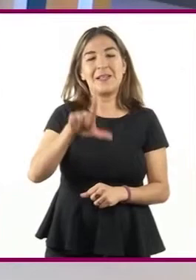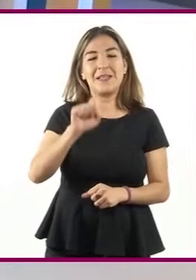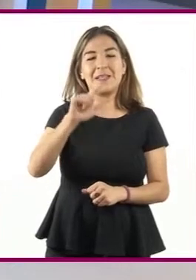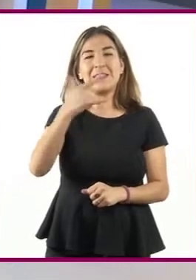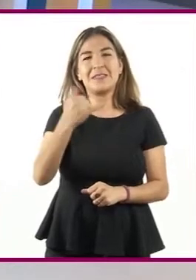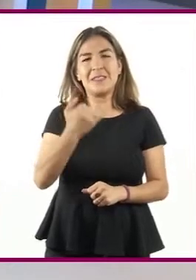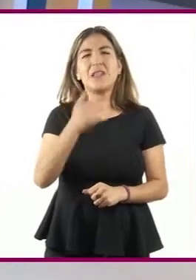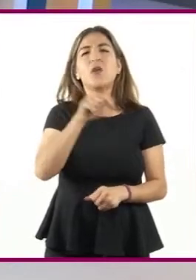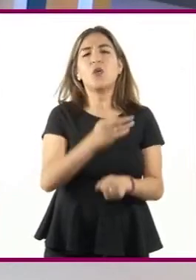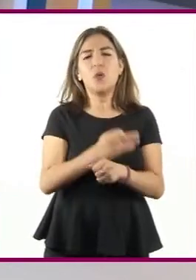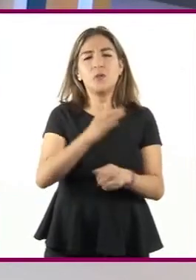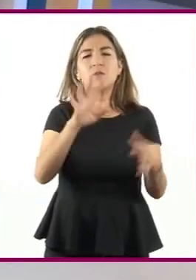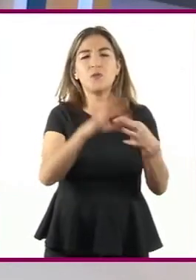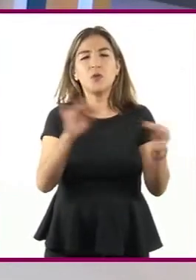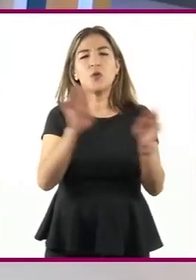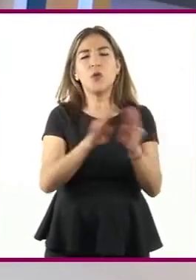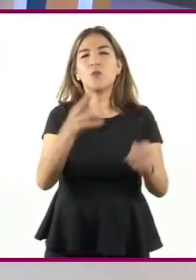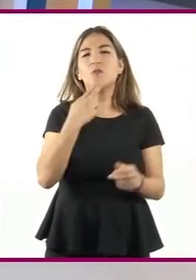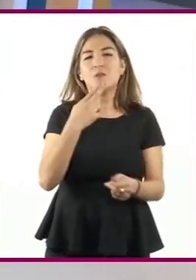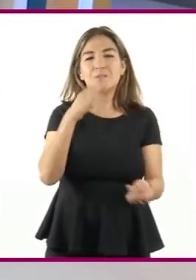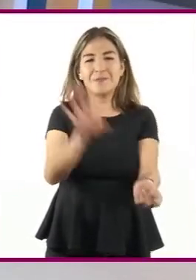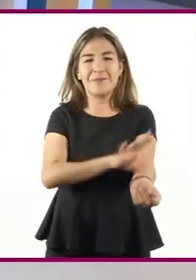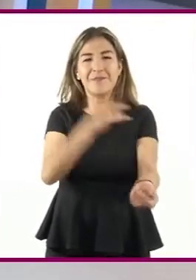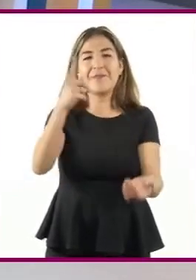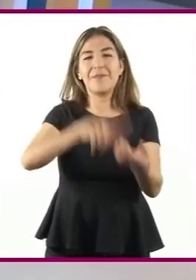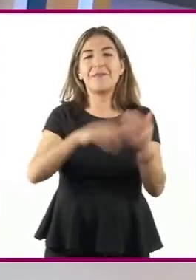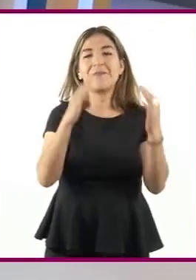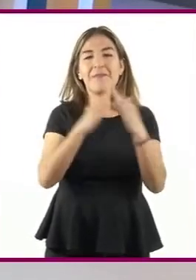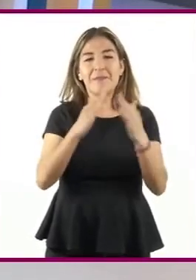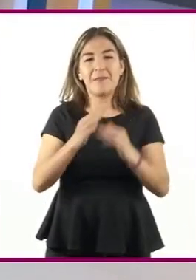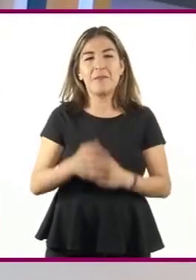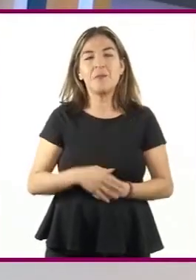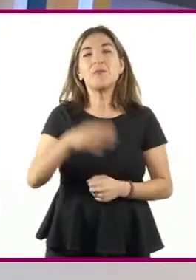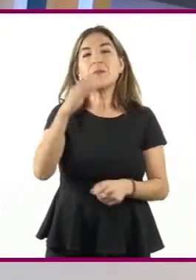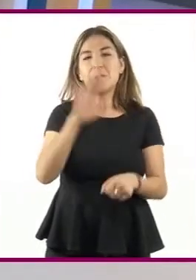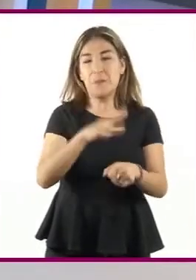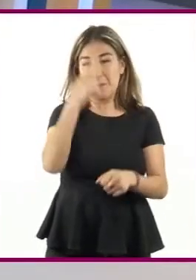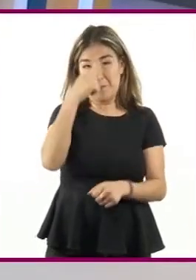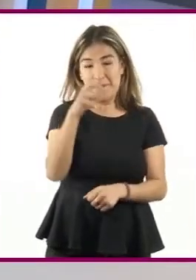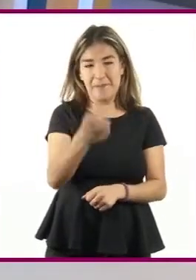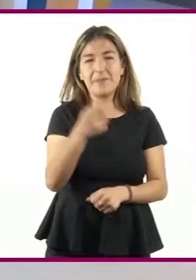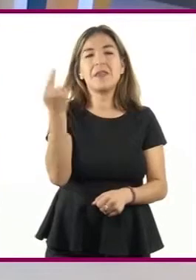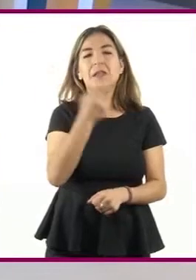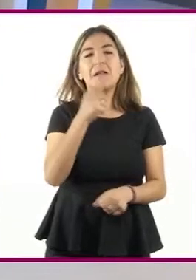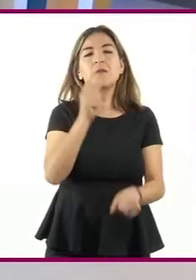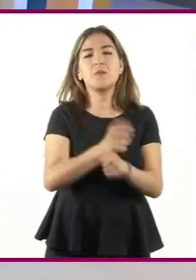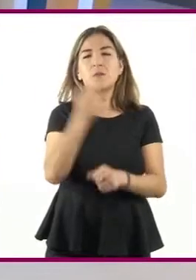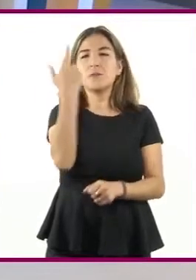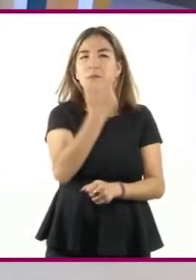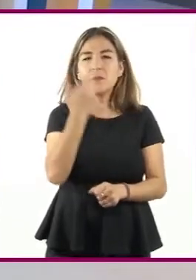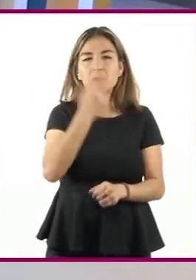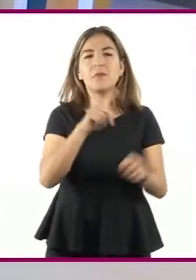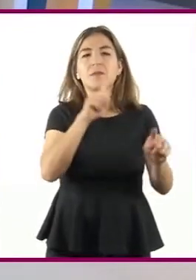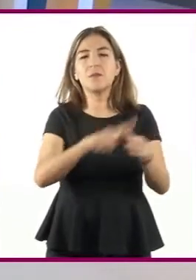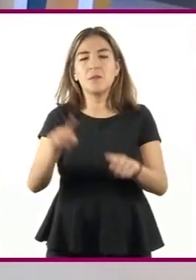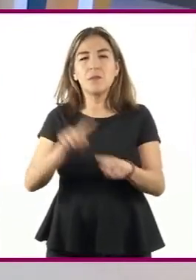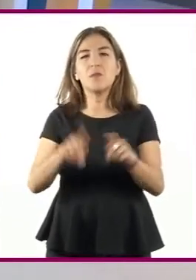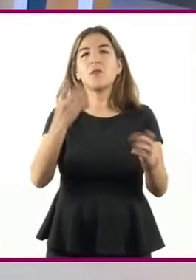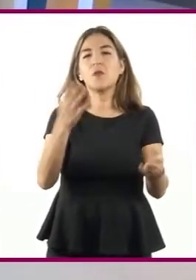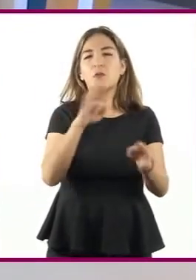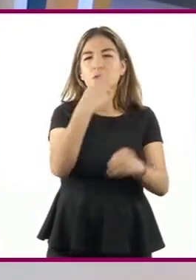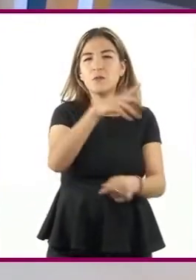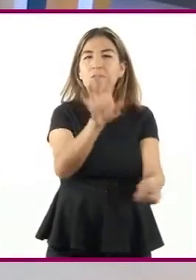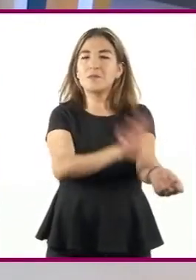nuestro consumo de energía eléctrica en casa. Para eso primero analizaremos las características de los aparatos eléctricos